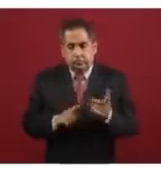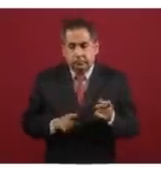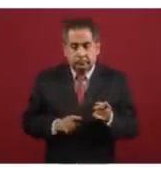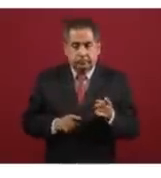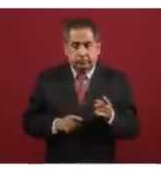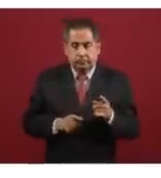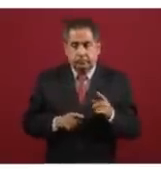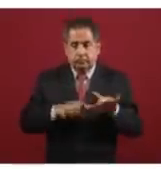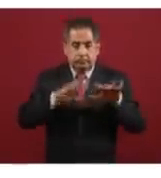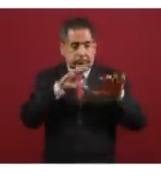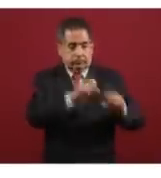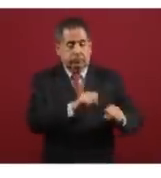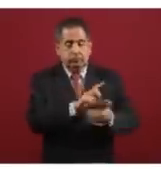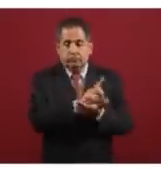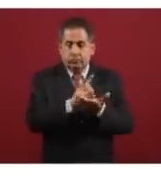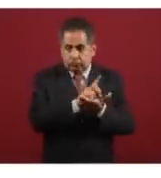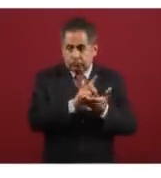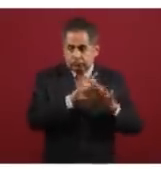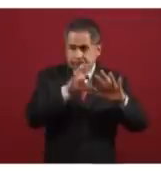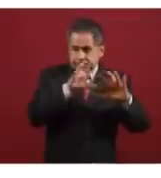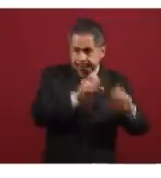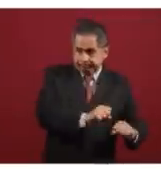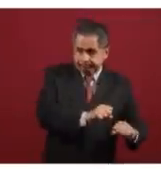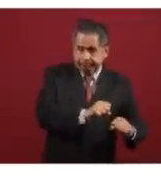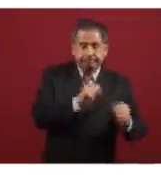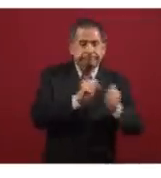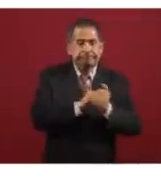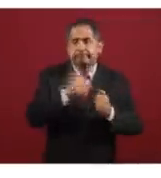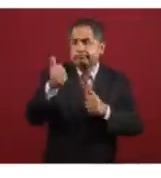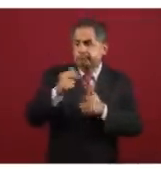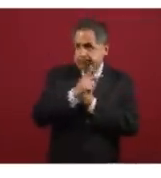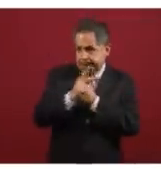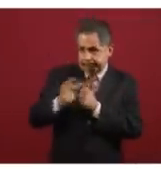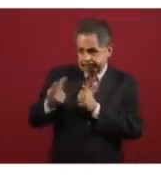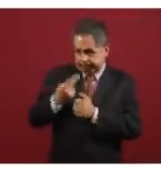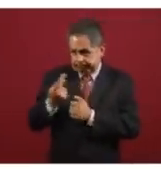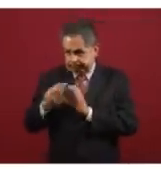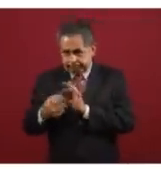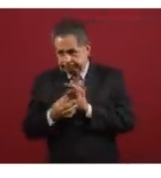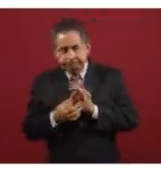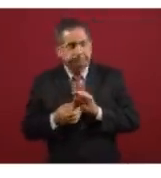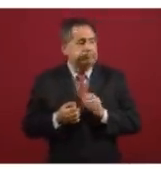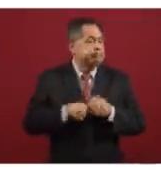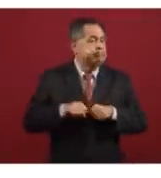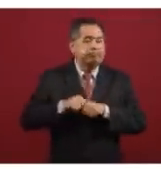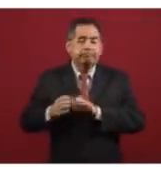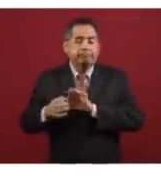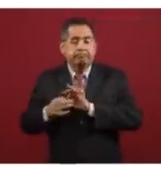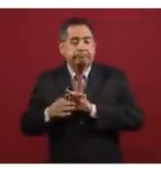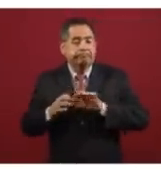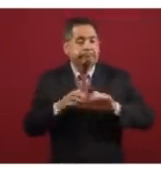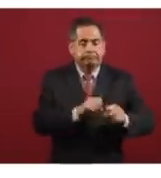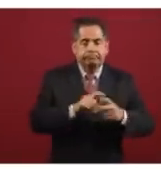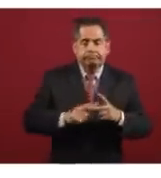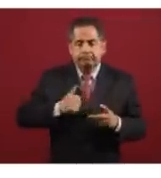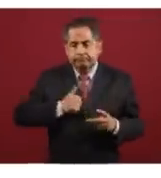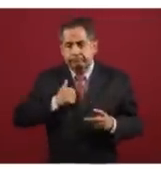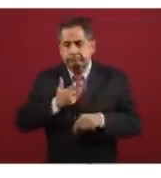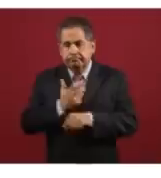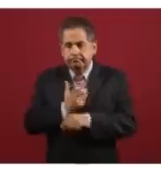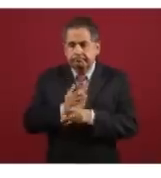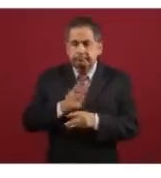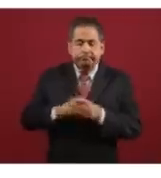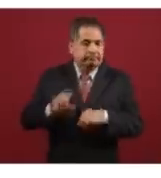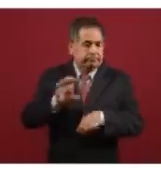aseguramiento marítimo de drogas coordinado con otros países, tenemos nosotros interacción con países como Canadá, Estados